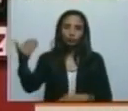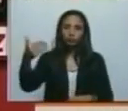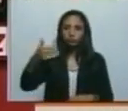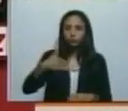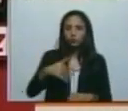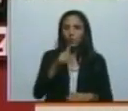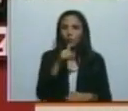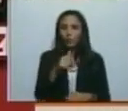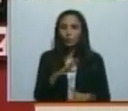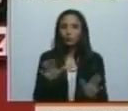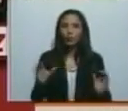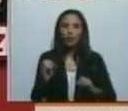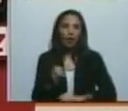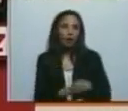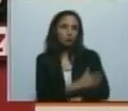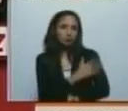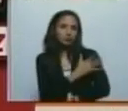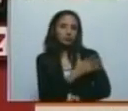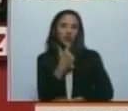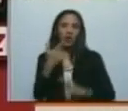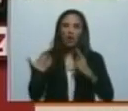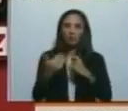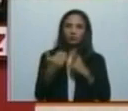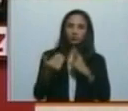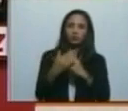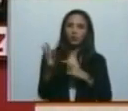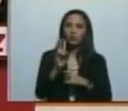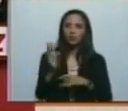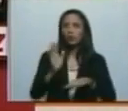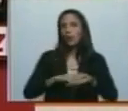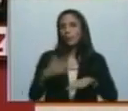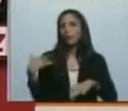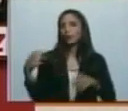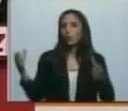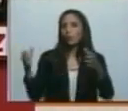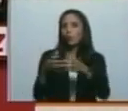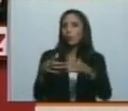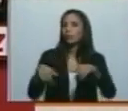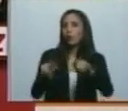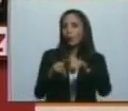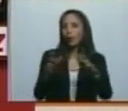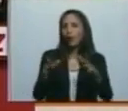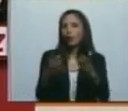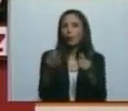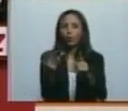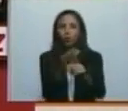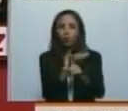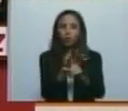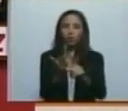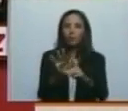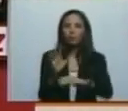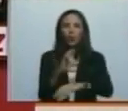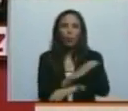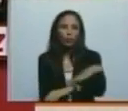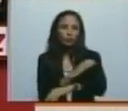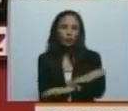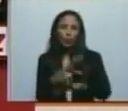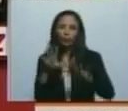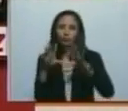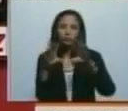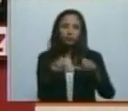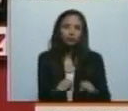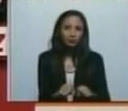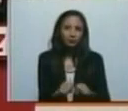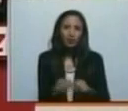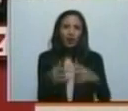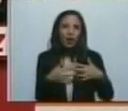se engrincha contra Venezuela, porque son parte del mismo mecanismo de dominación, el imperialismo, el colonialismo y